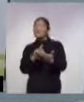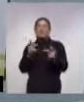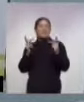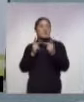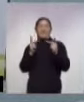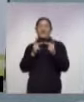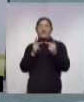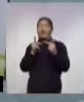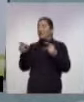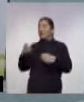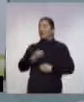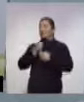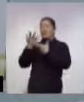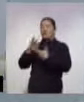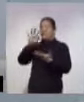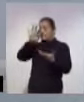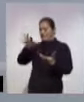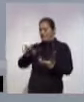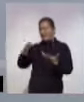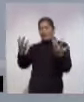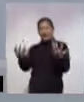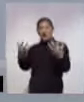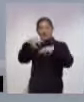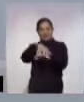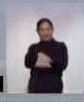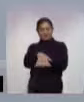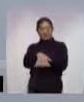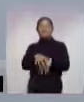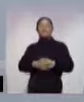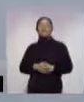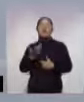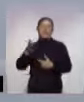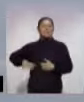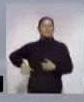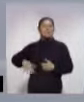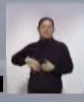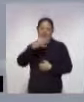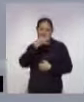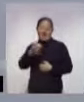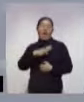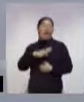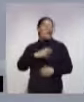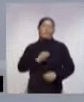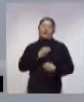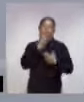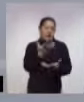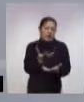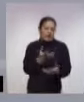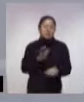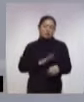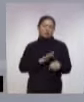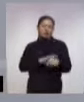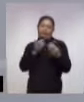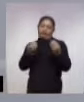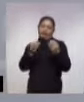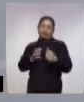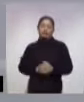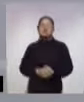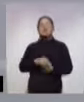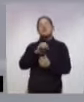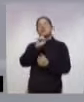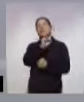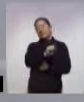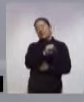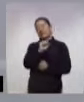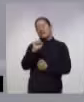los poemas que están aquí presentes. Y como te decía hace un momento, pues hay un poco de todo. Hay poemas, que es la mayoría, de Shakespeare, de